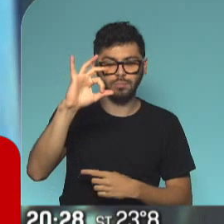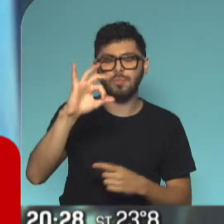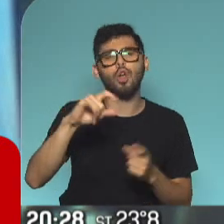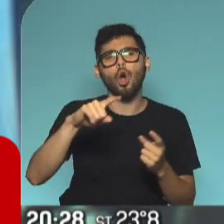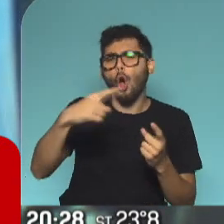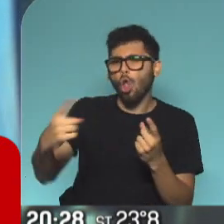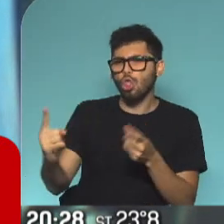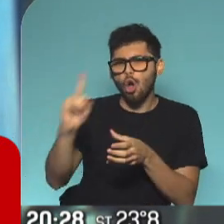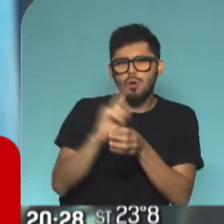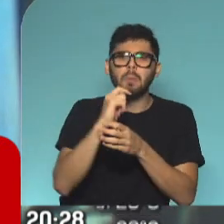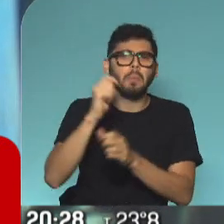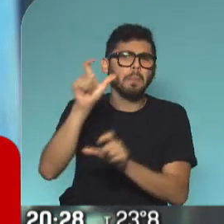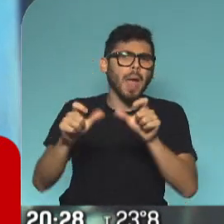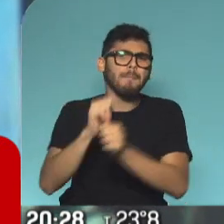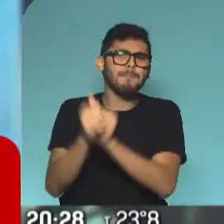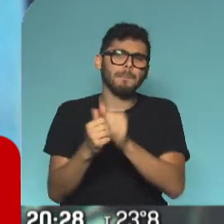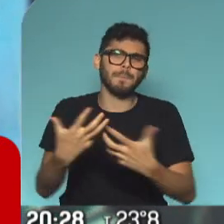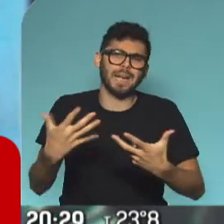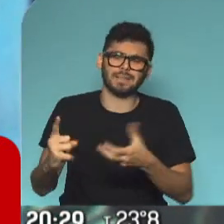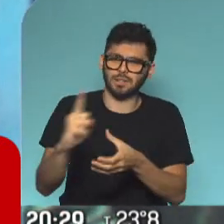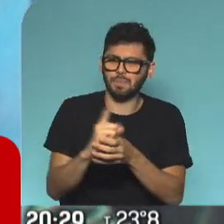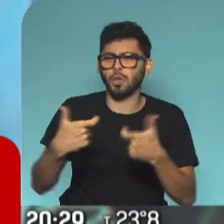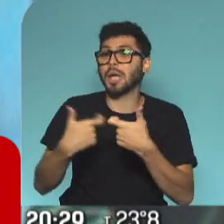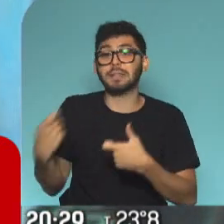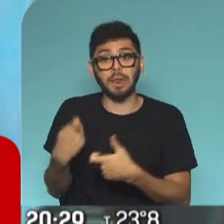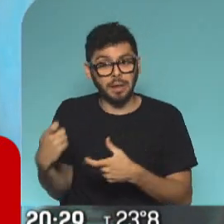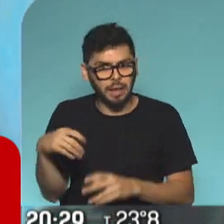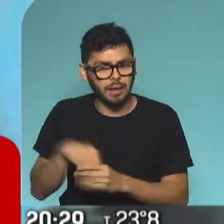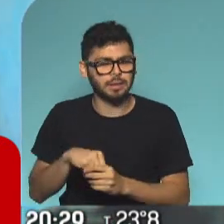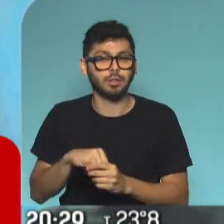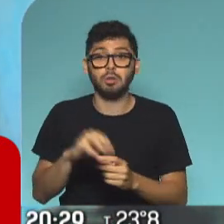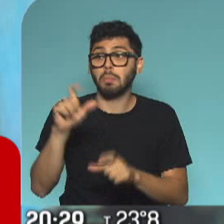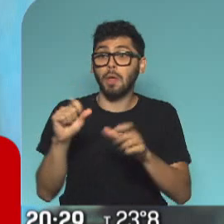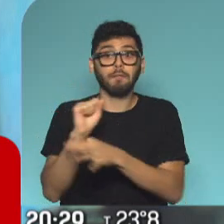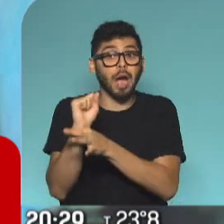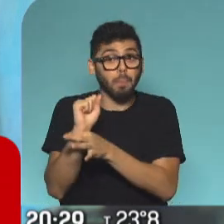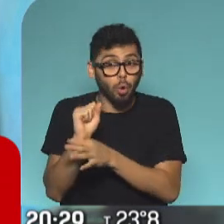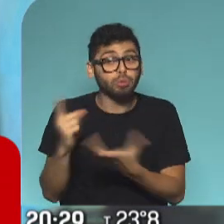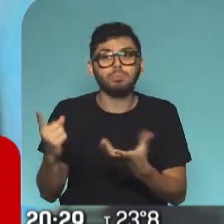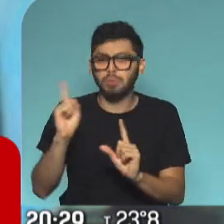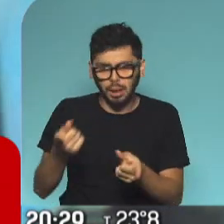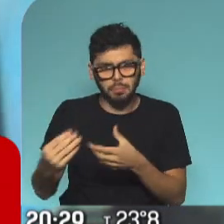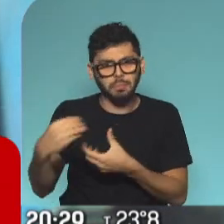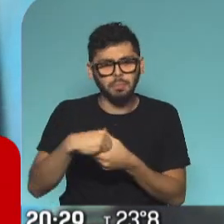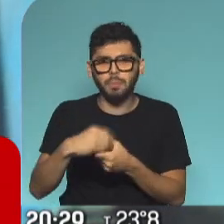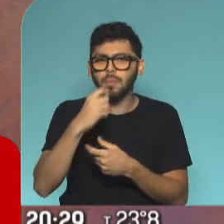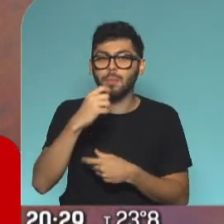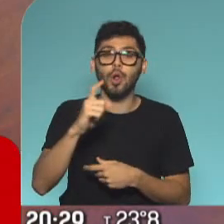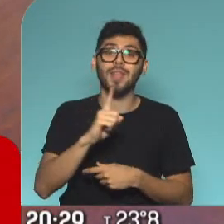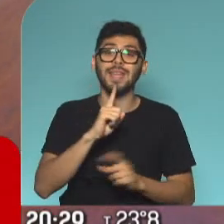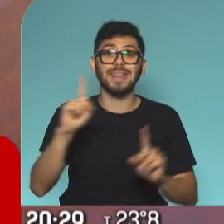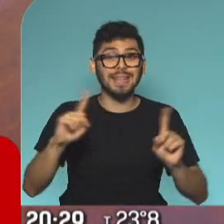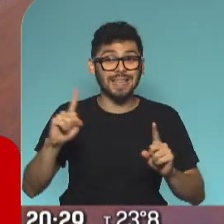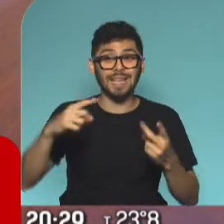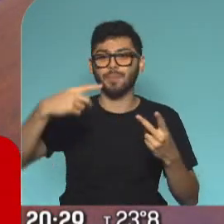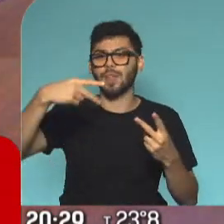de figuras, por ejemplo, empresarios, también algunos sindicalistas, incluso famosos, ¿no? Personalidades famosas, también. Estaba también Marcelo Tinelli,